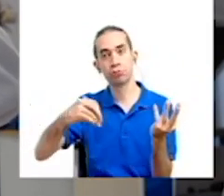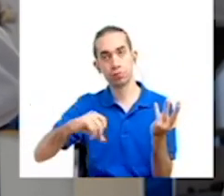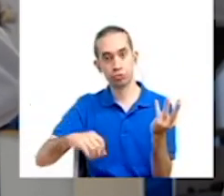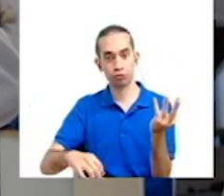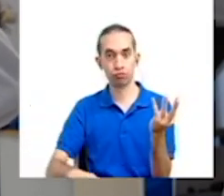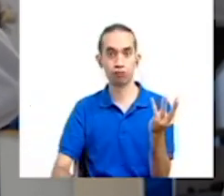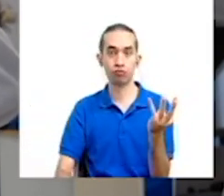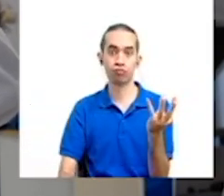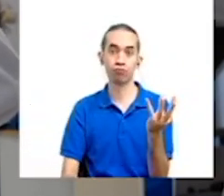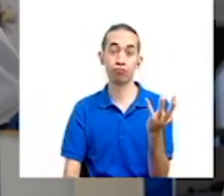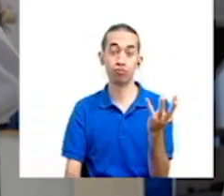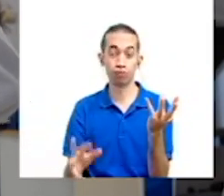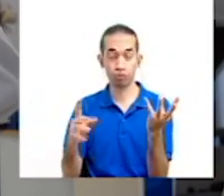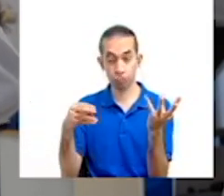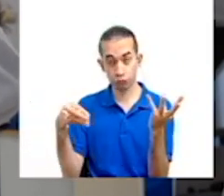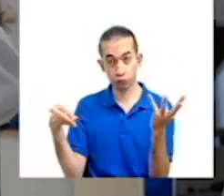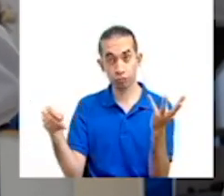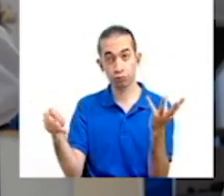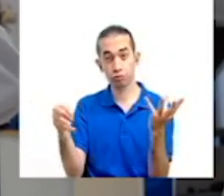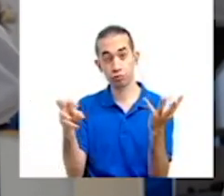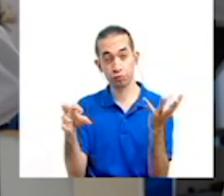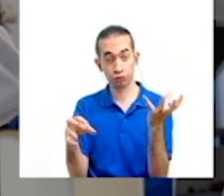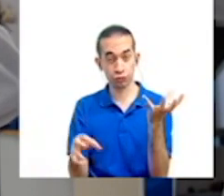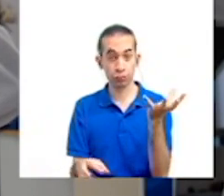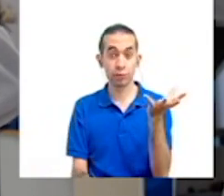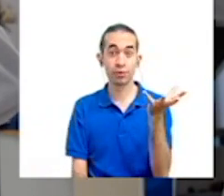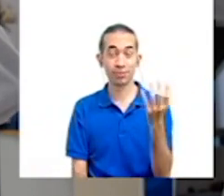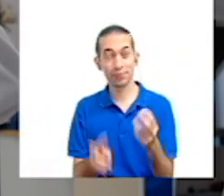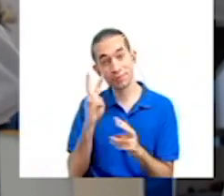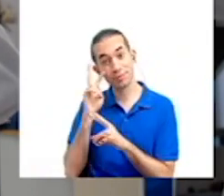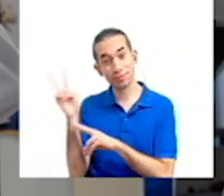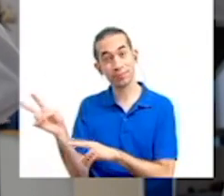el bombillo se va encendiendo.